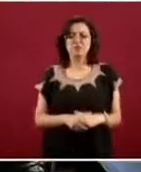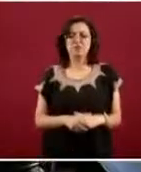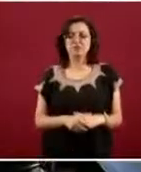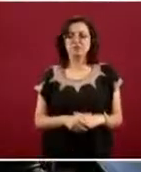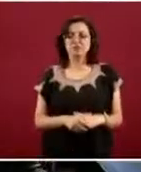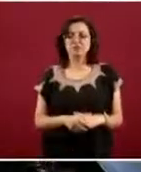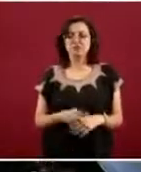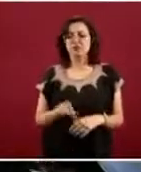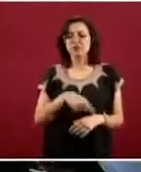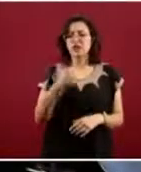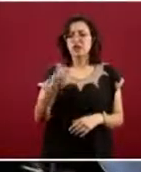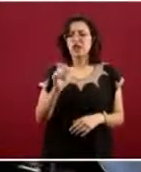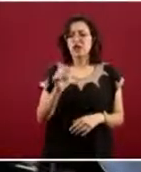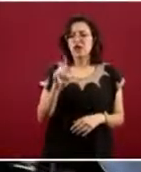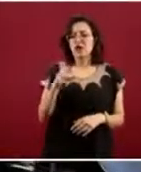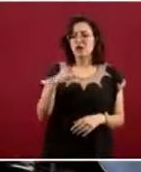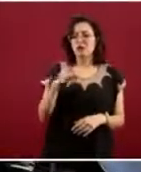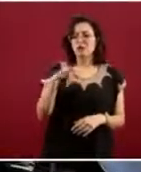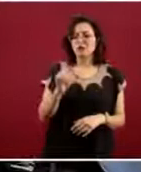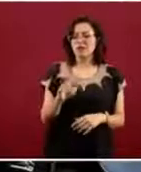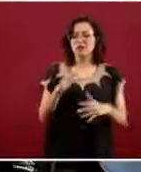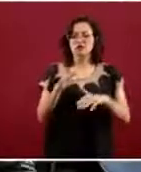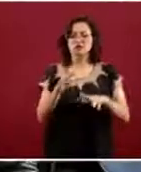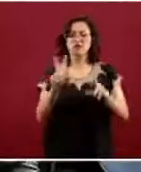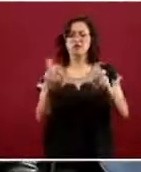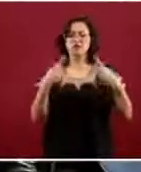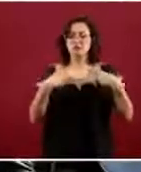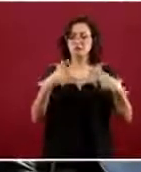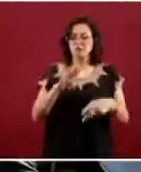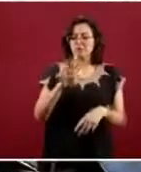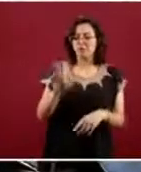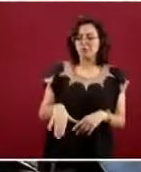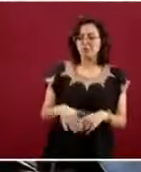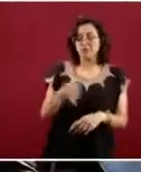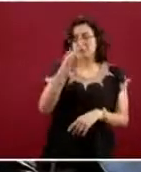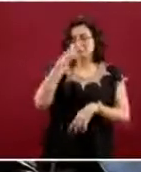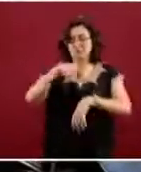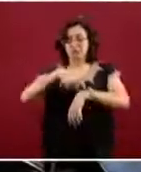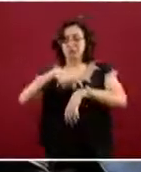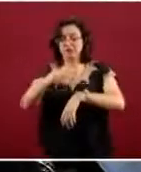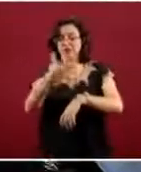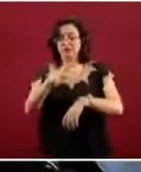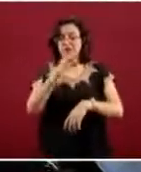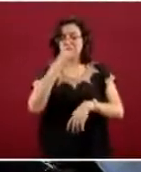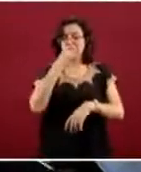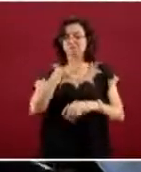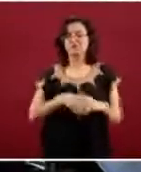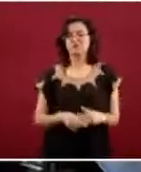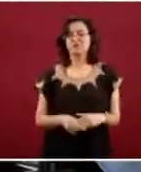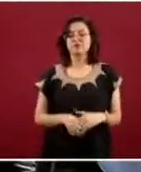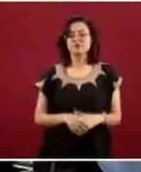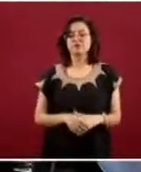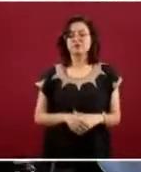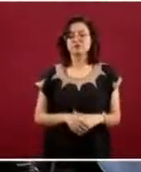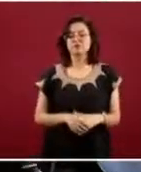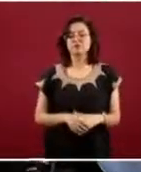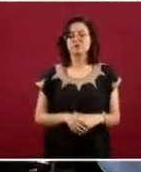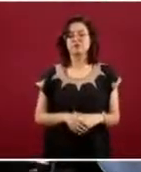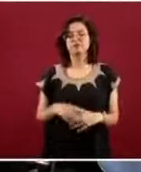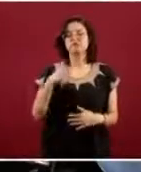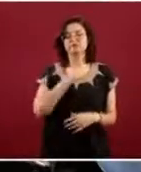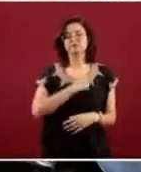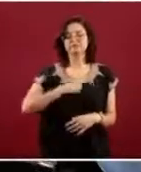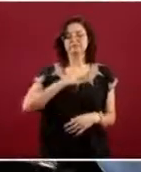doctor Alomía si nos comenta sobre este tema de la mortalidad y les recuerdo que nos quedan 10 minutos. Sí, el promedio que lamentablemente